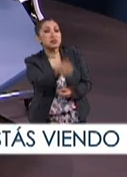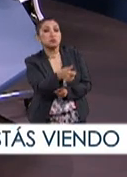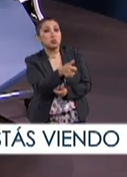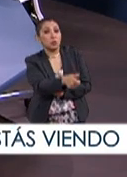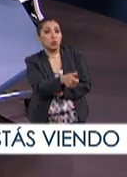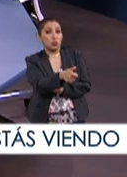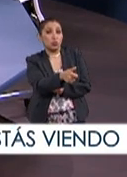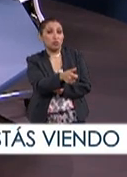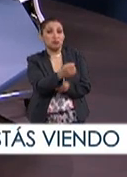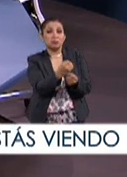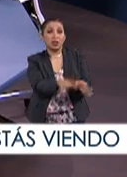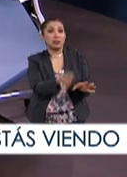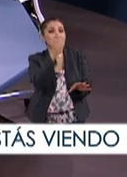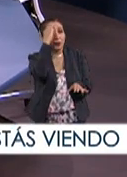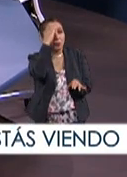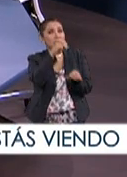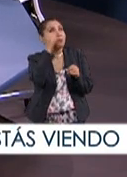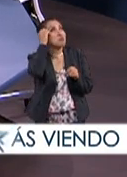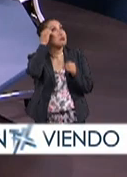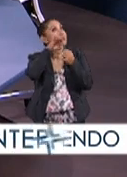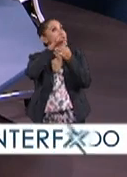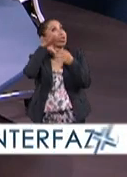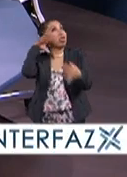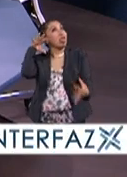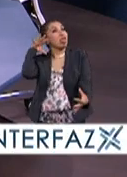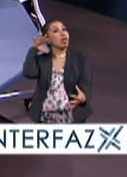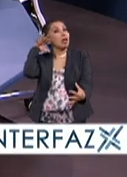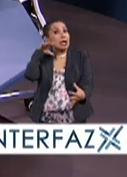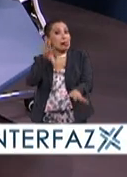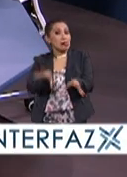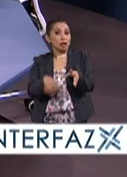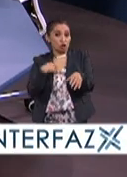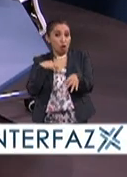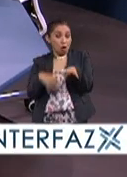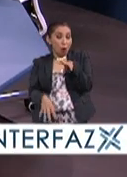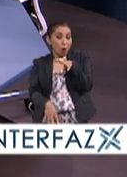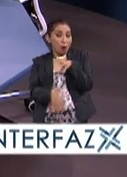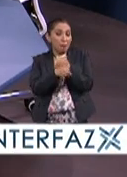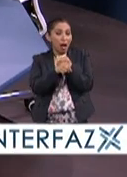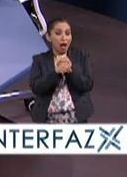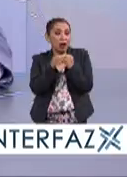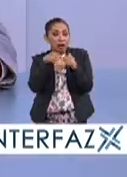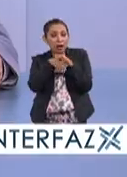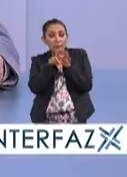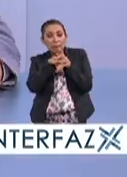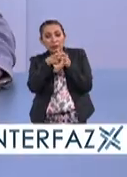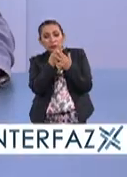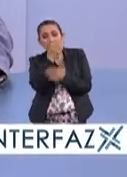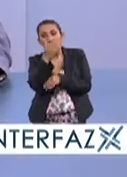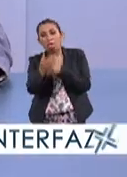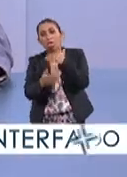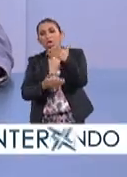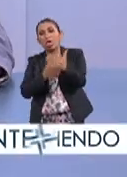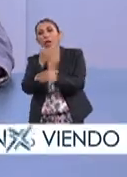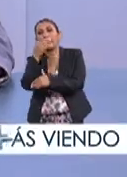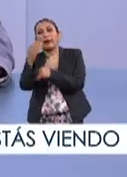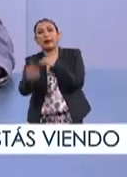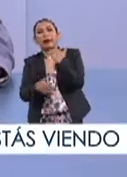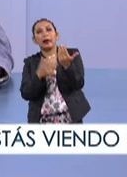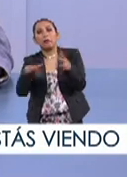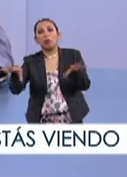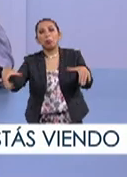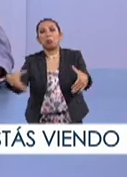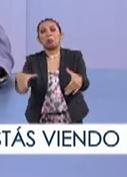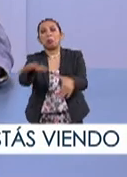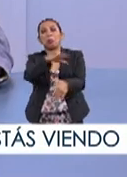sí misma, pierde la memoria. Y añado yo que entramos en un proceso de Alzheimer